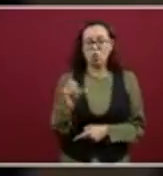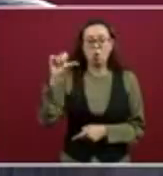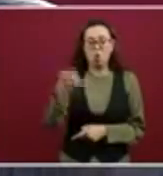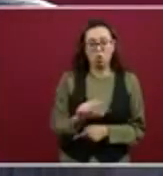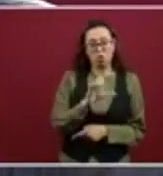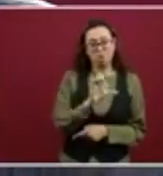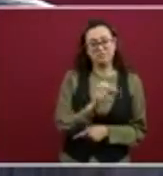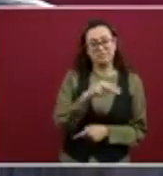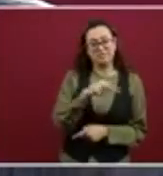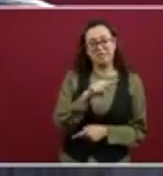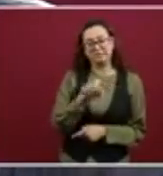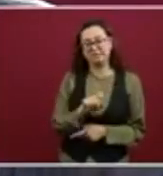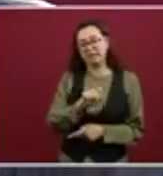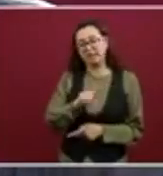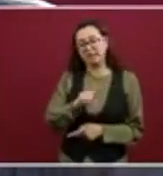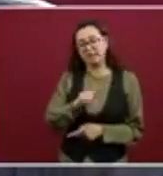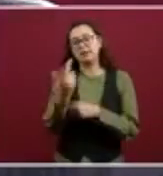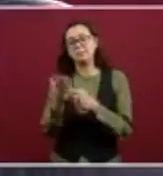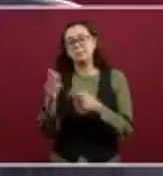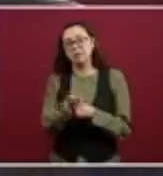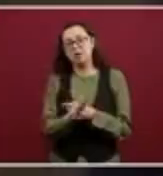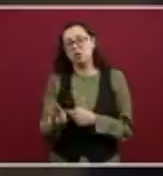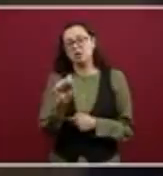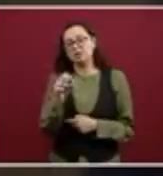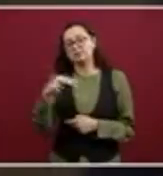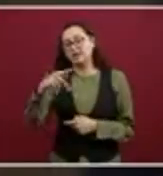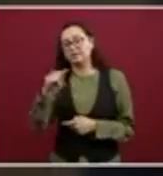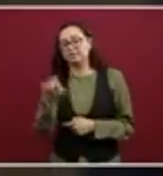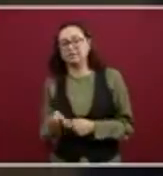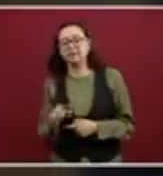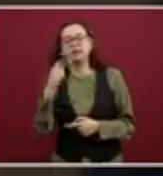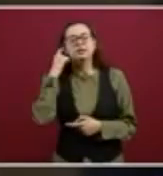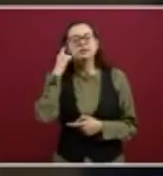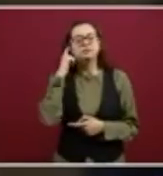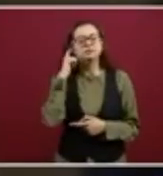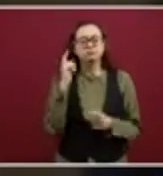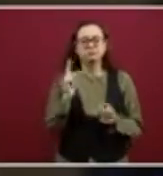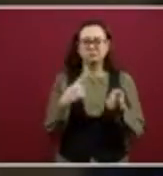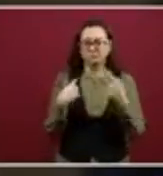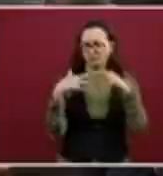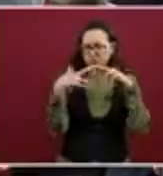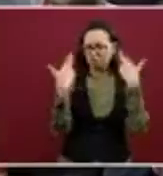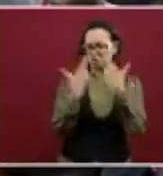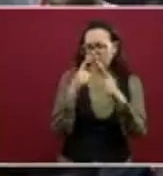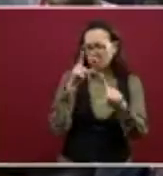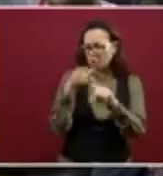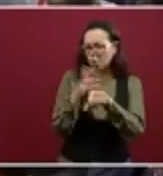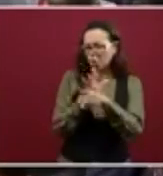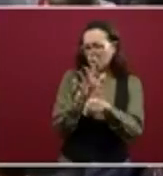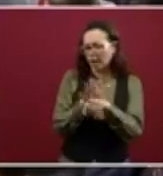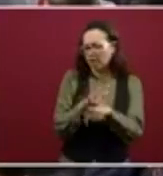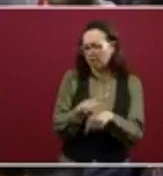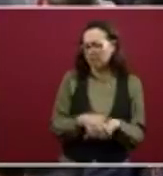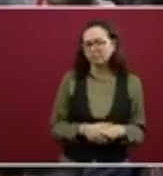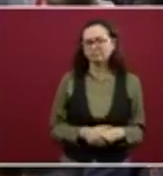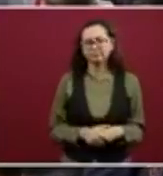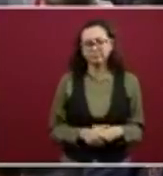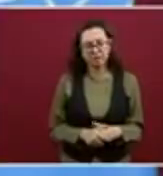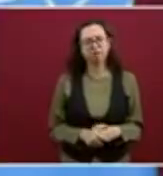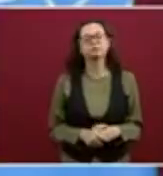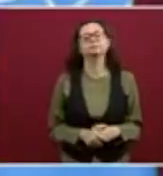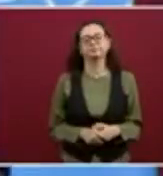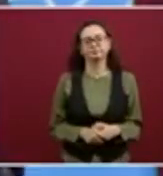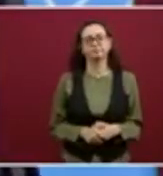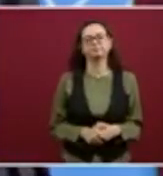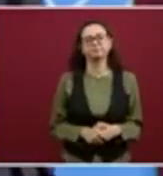con el CENTE. ¿Para qué estas reuniones? ¿Cuáles van a ser los acuerdos que van a llegar ahí? Para informar bien,